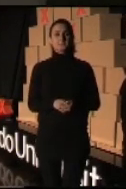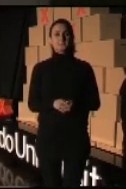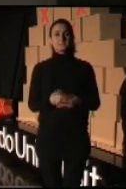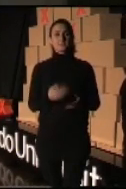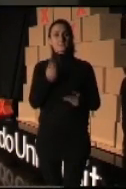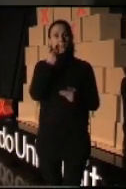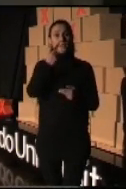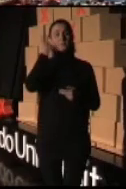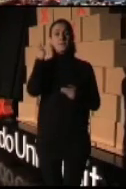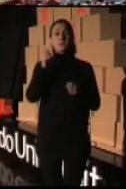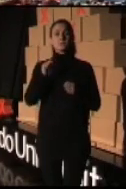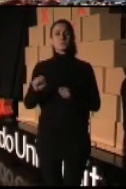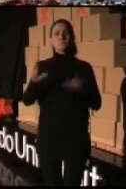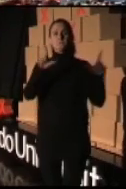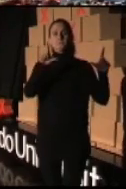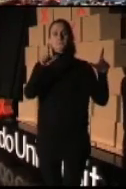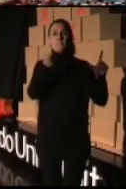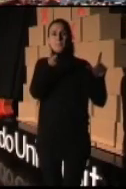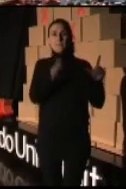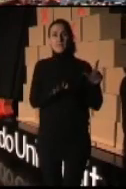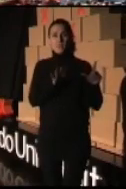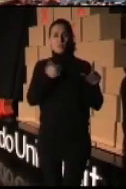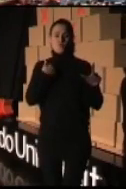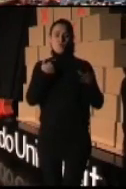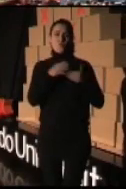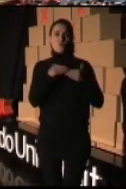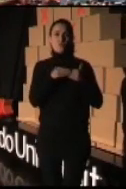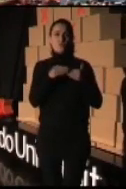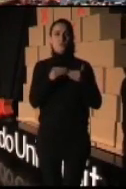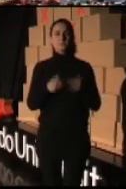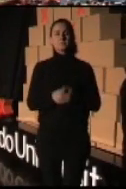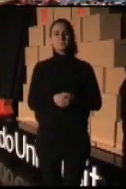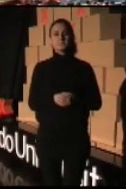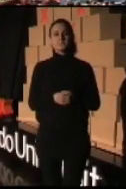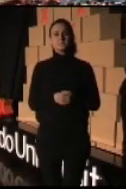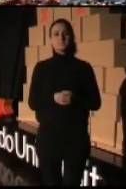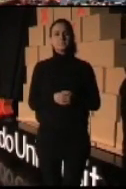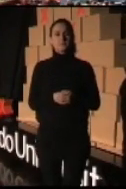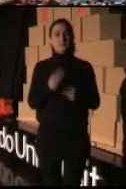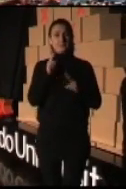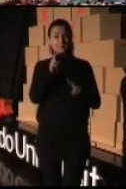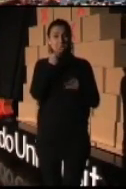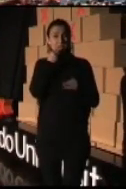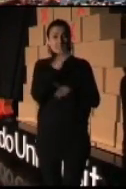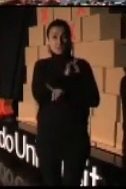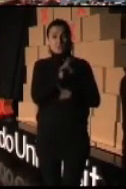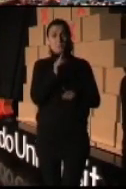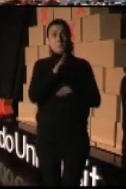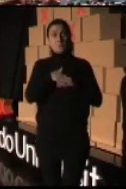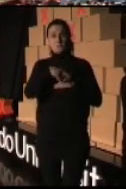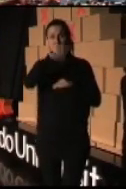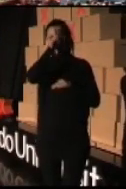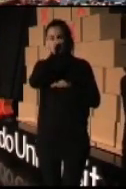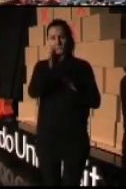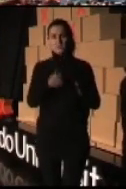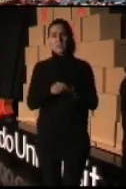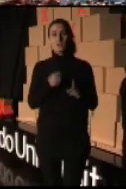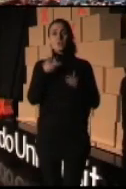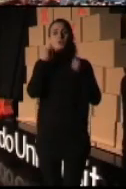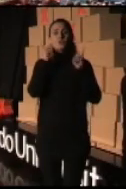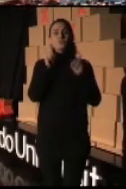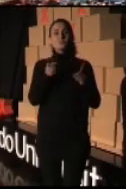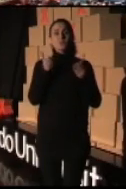Este es el último símil que voy a utilizar. No se ve bien, no sé por qué.